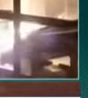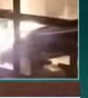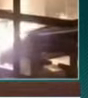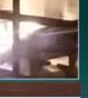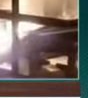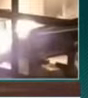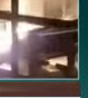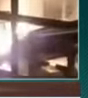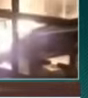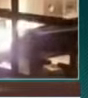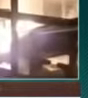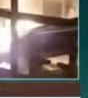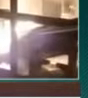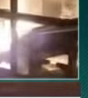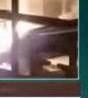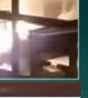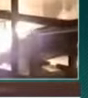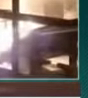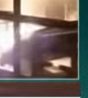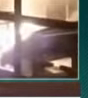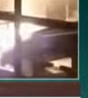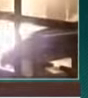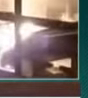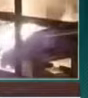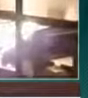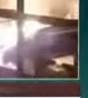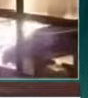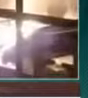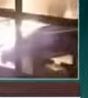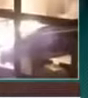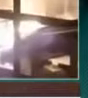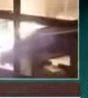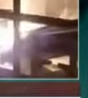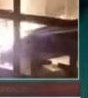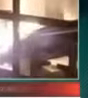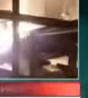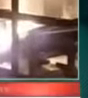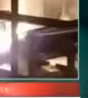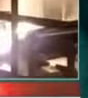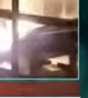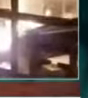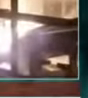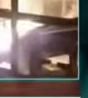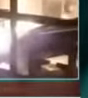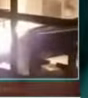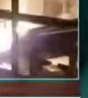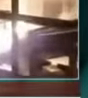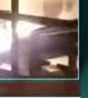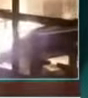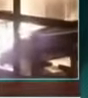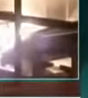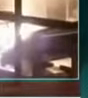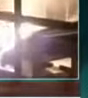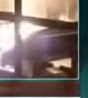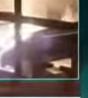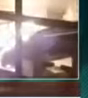estas personas al manifestarse. Si nos puede comentar un poco, ¿qué estamos esperando? Que llegue OS9 y la OCAR, ¿qué es lo que tienen que hacer en